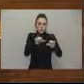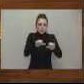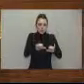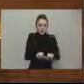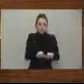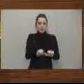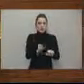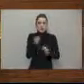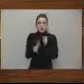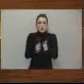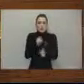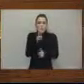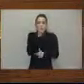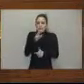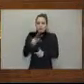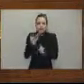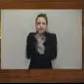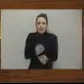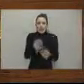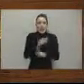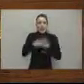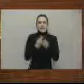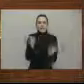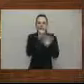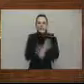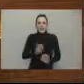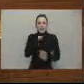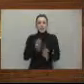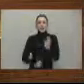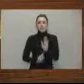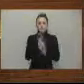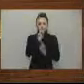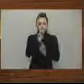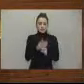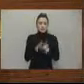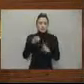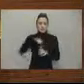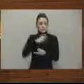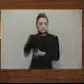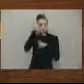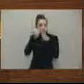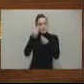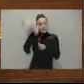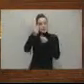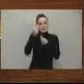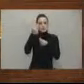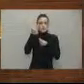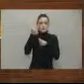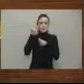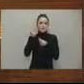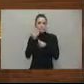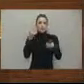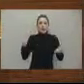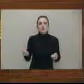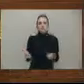sin que nadie hiciese absolutamente nada por recuperarlo. Sí creemos que se pueden hacer actuaciones